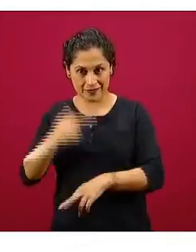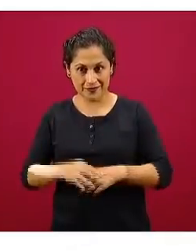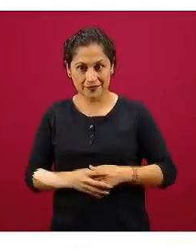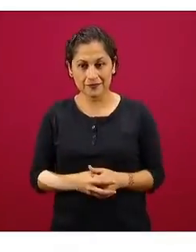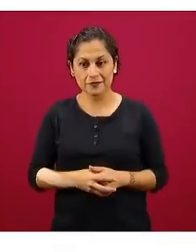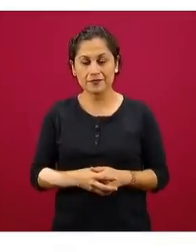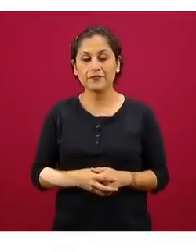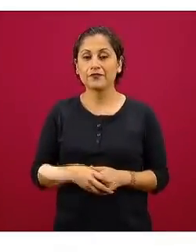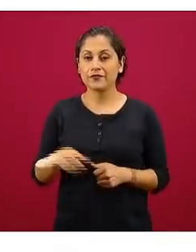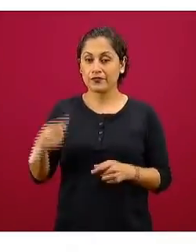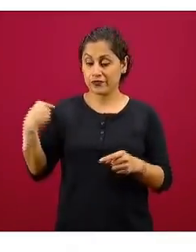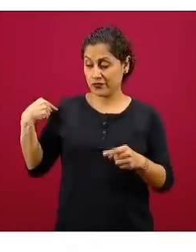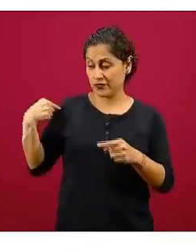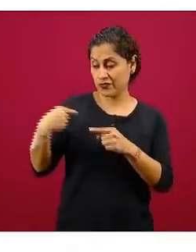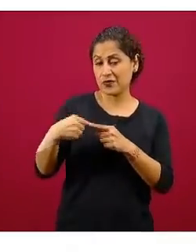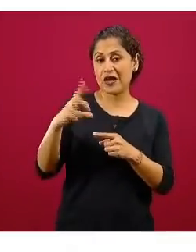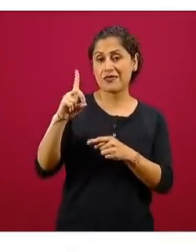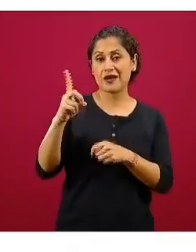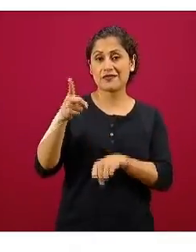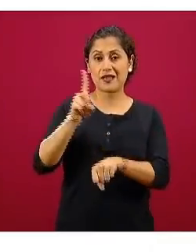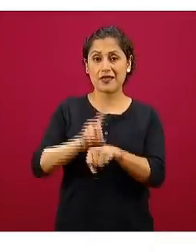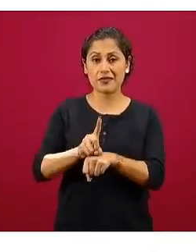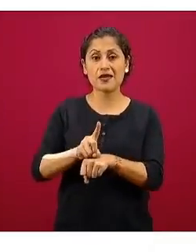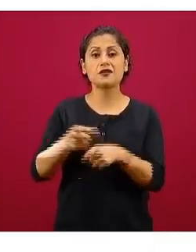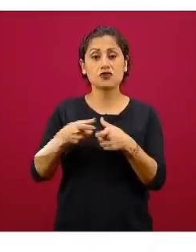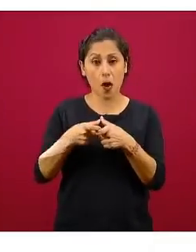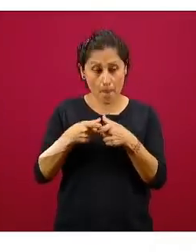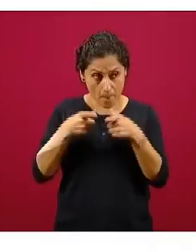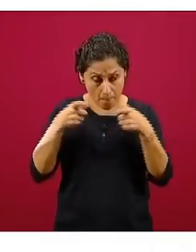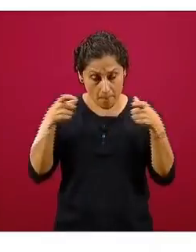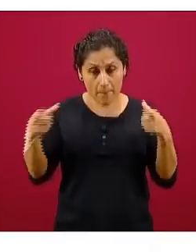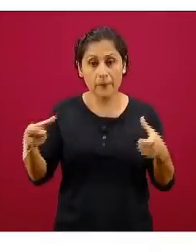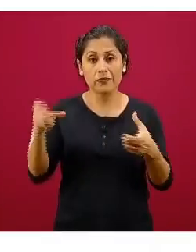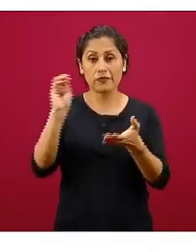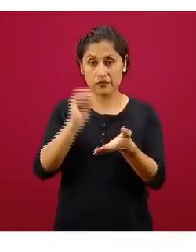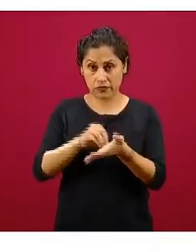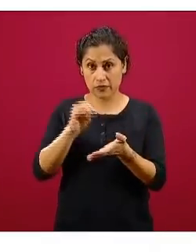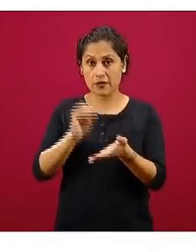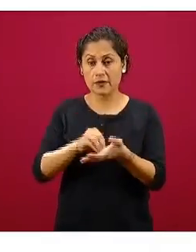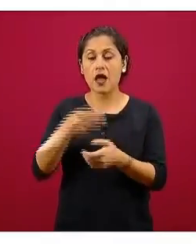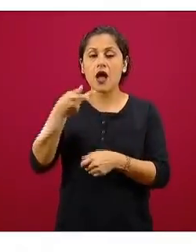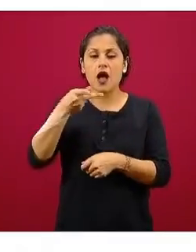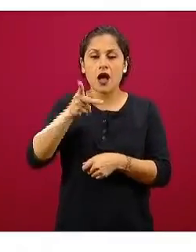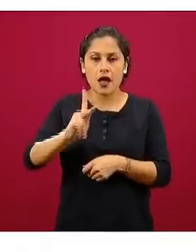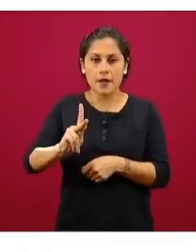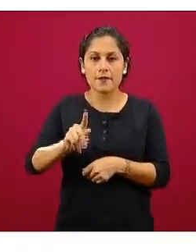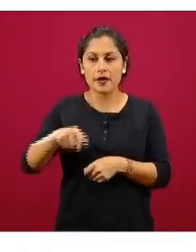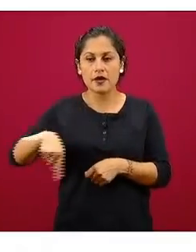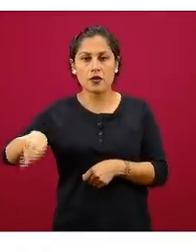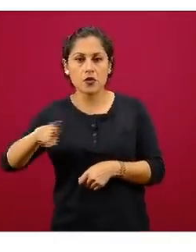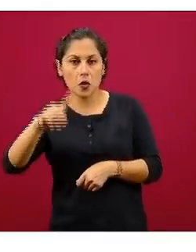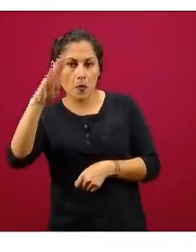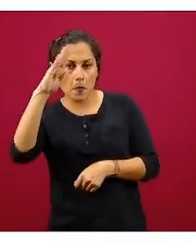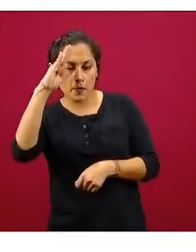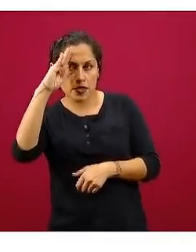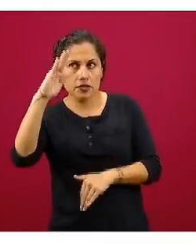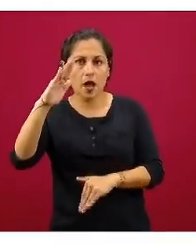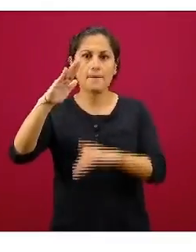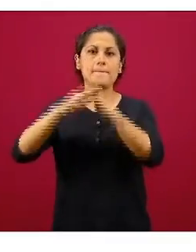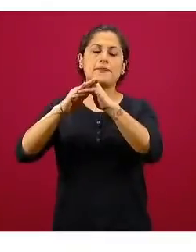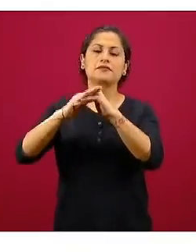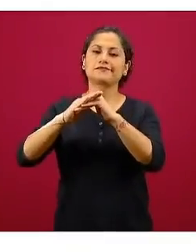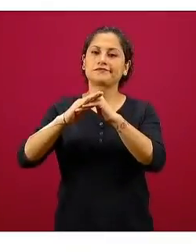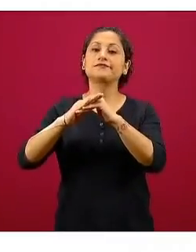más de 30 días una tendencia decreciente, pero todavía lejos del punto de predicción y todavía con una carga